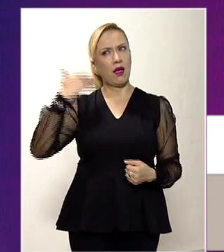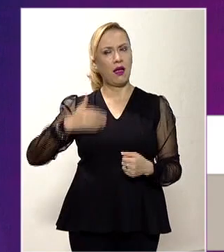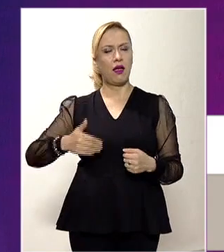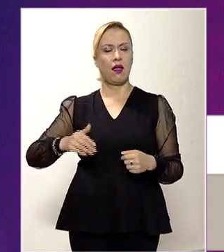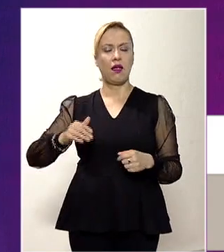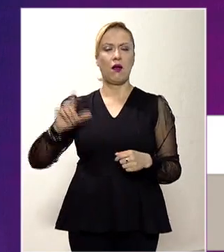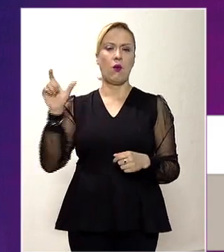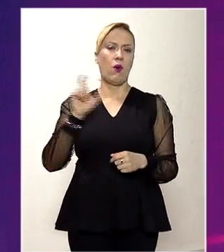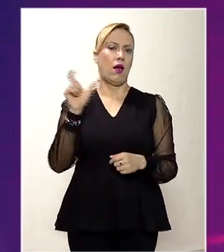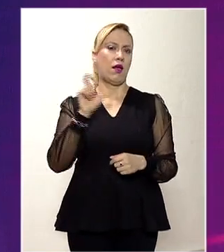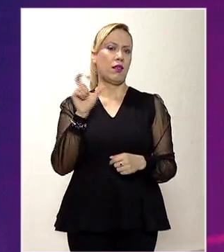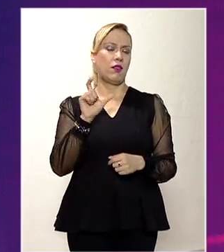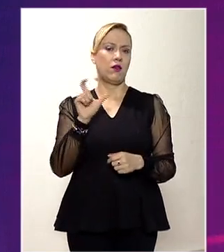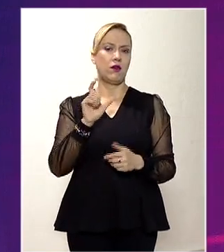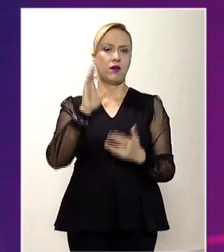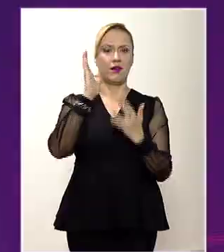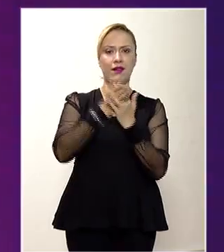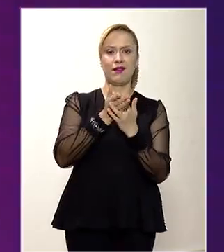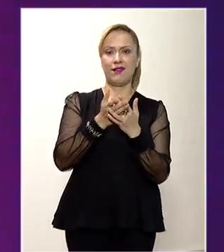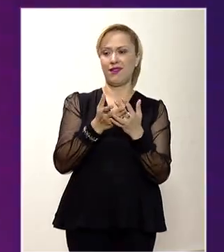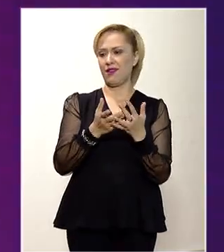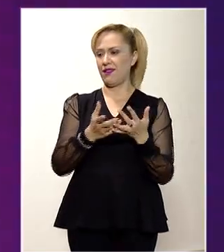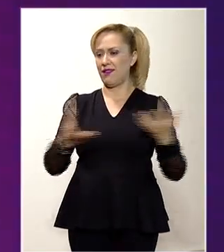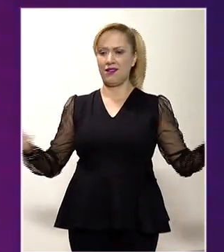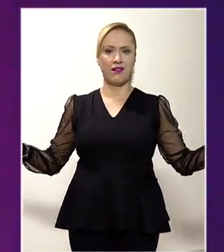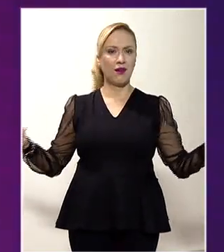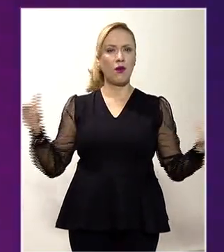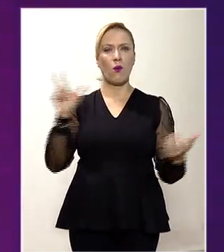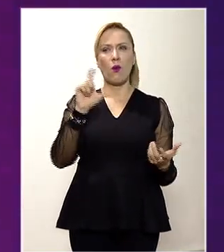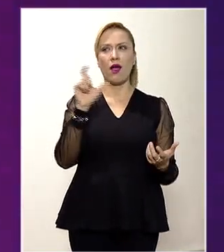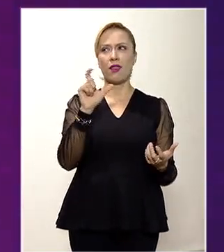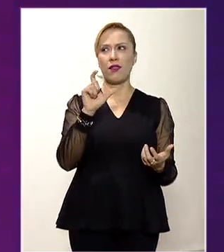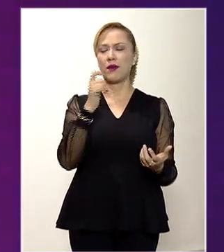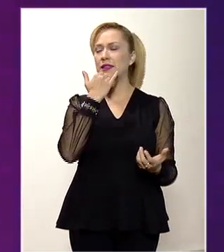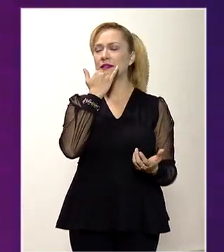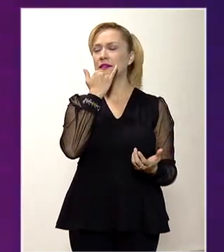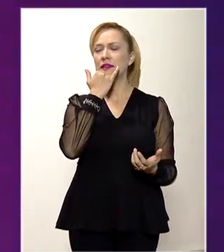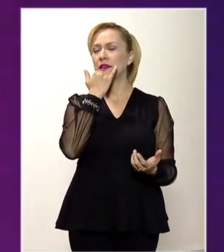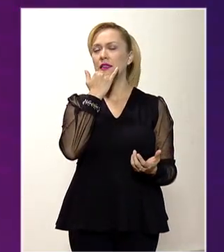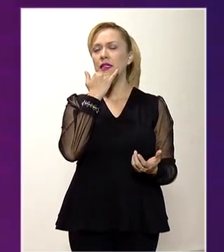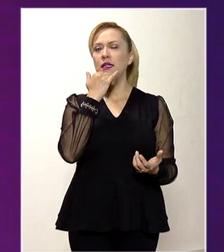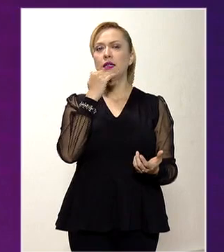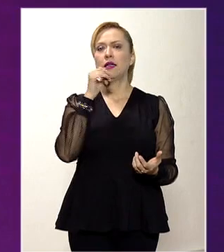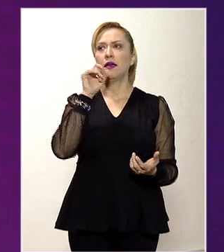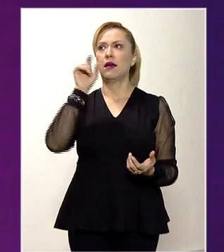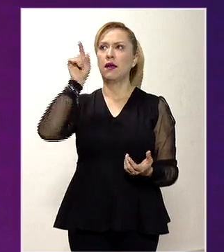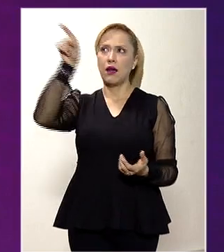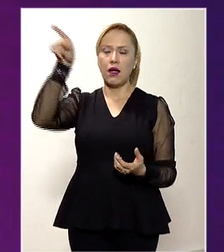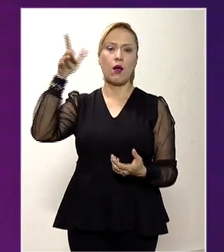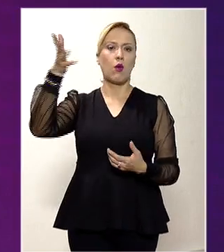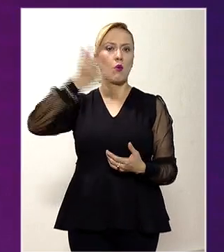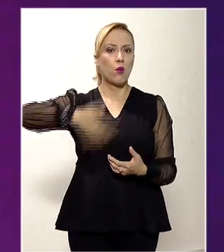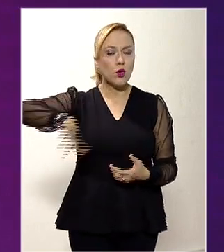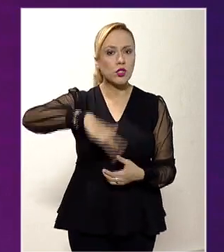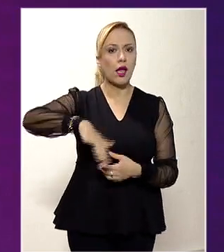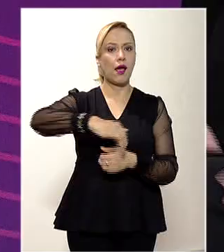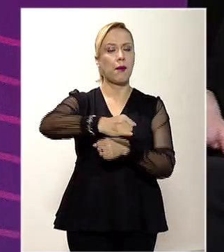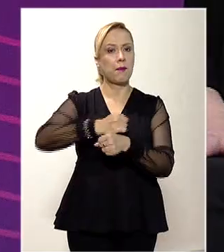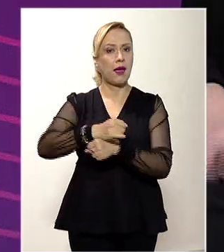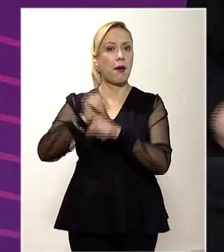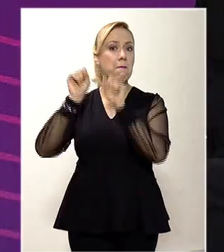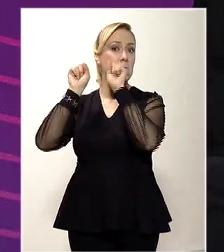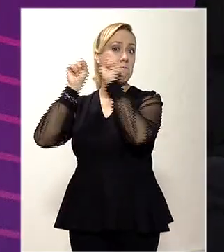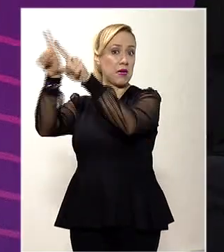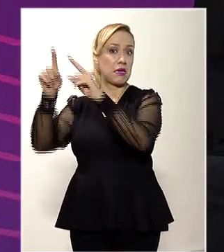todavía estaba dividido el tema cuando recaía en la misma institución búsqueda e investigación, es que